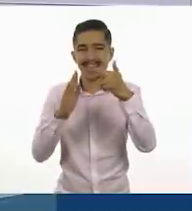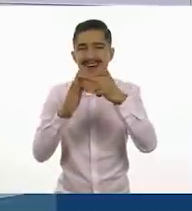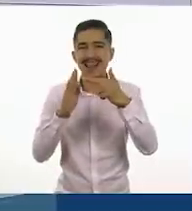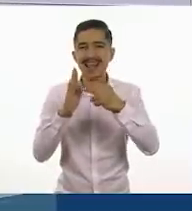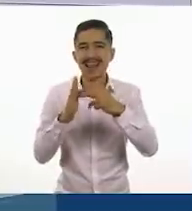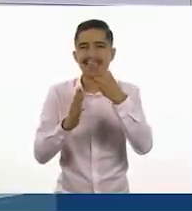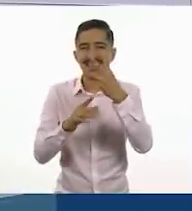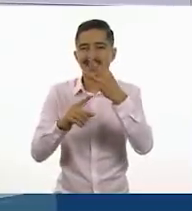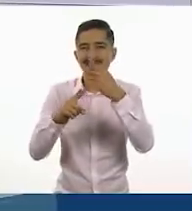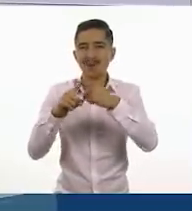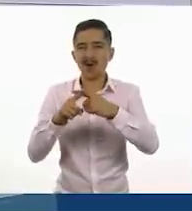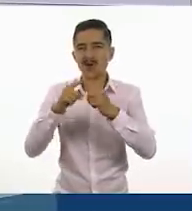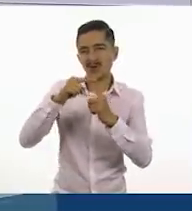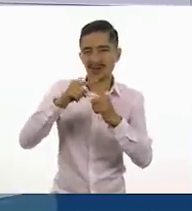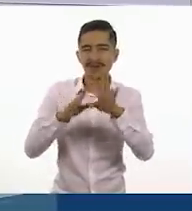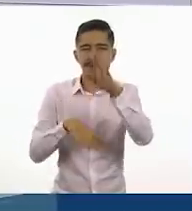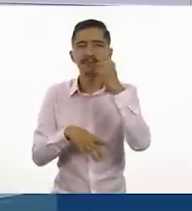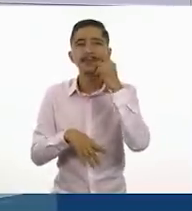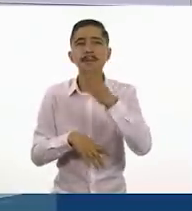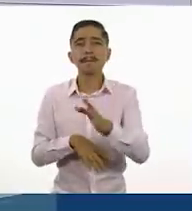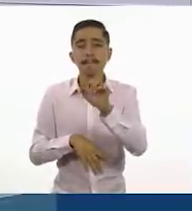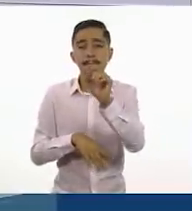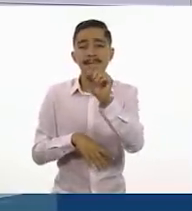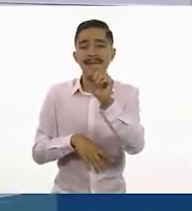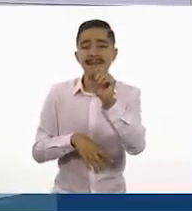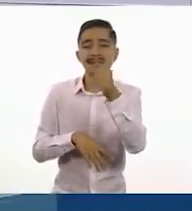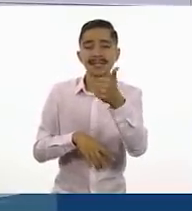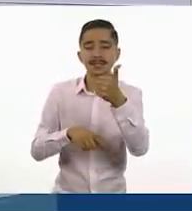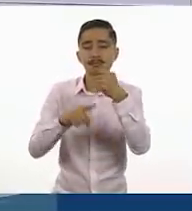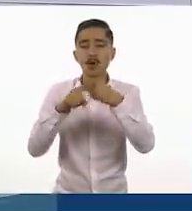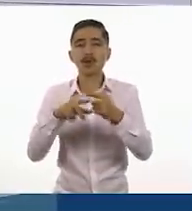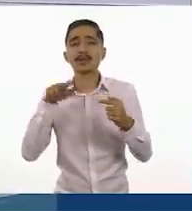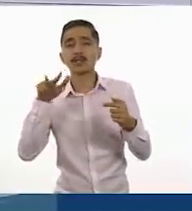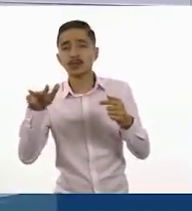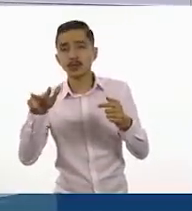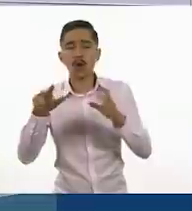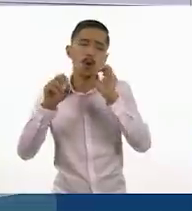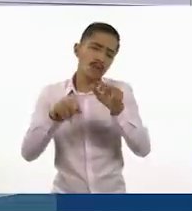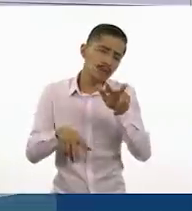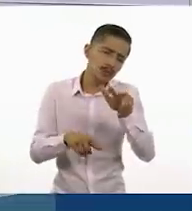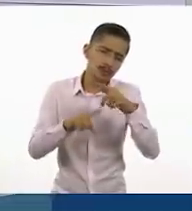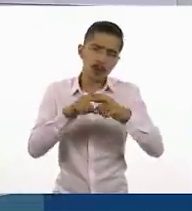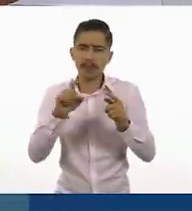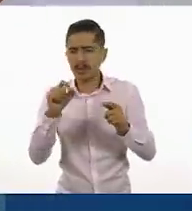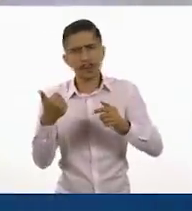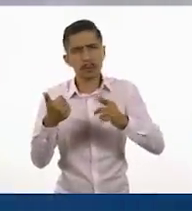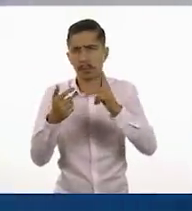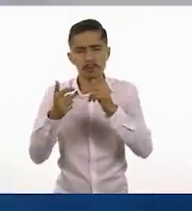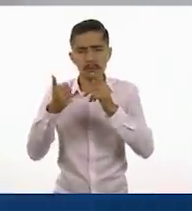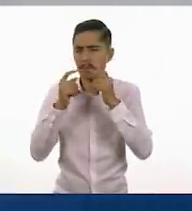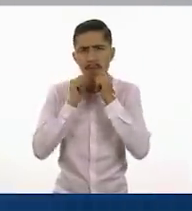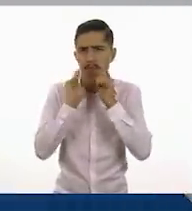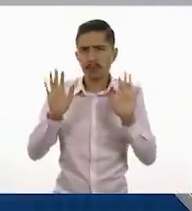3. Tenemos que multiplicar 26 por 18 o 18 por 26, que no importa.